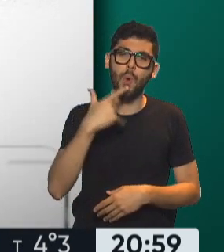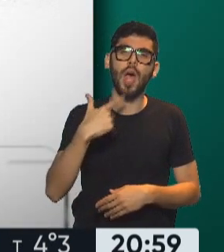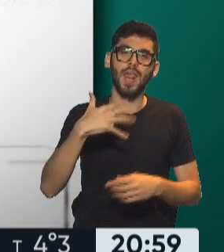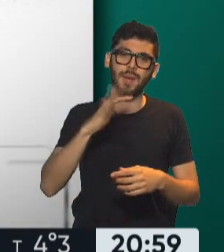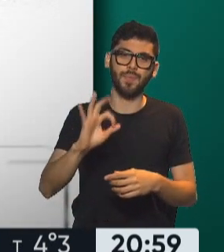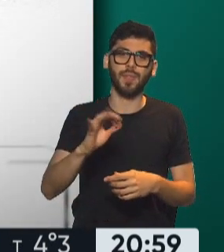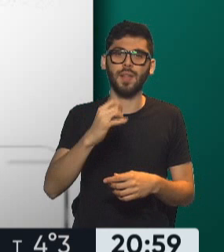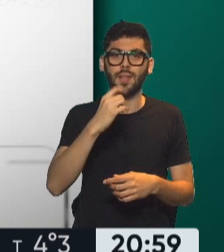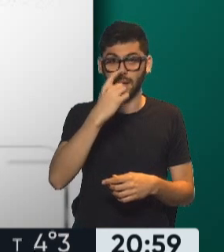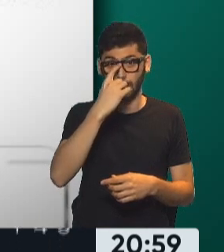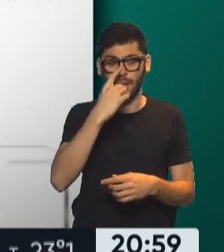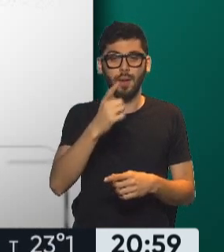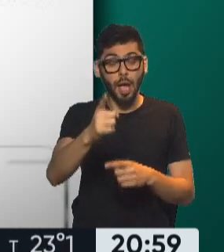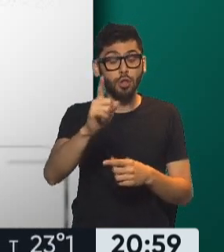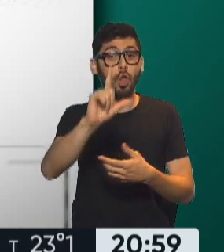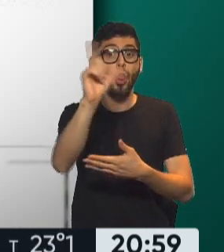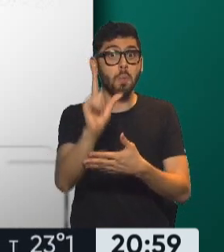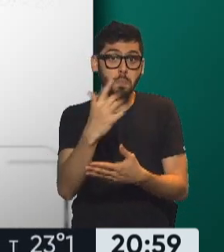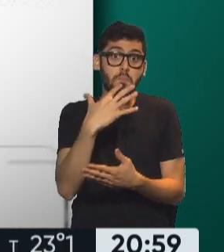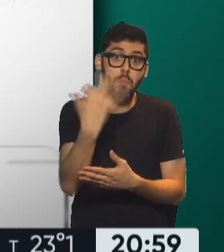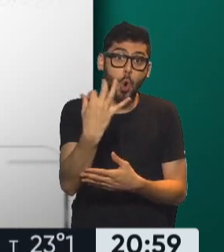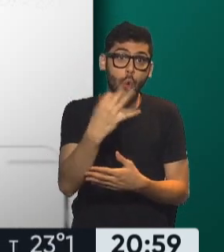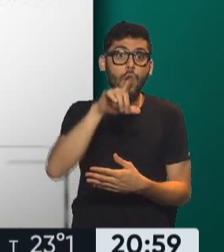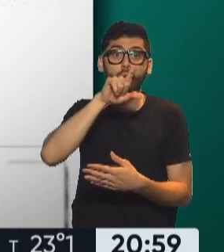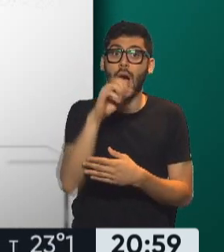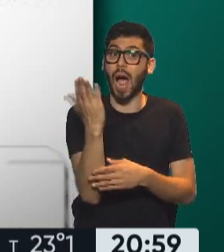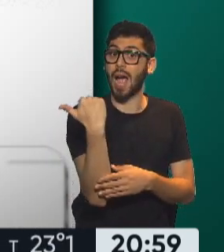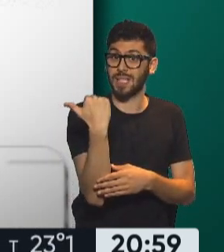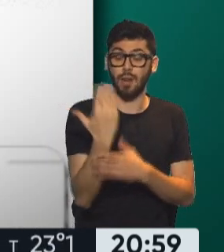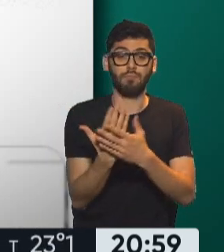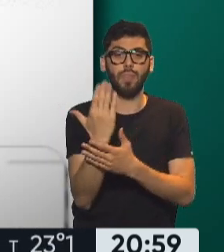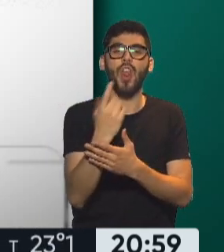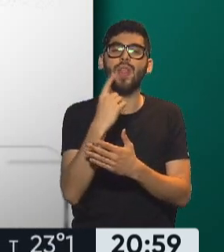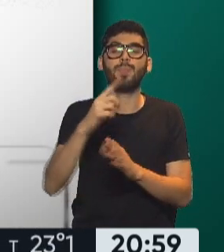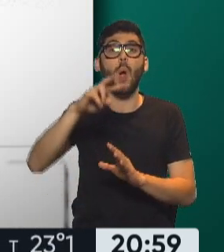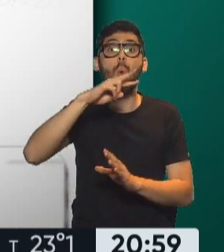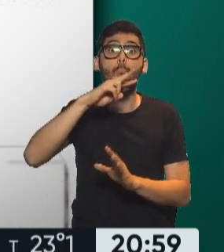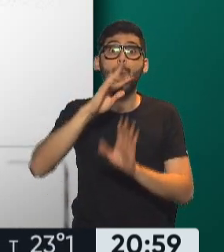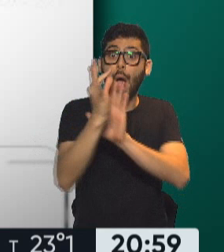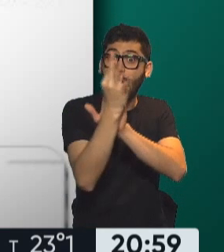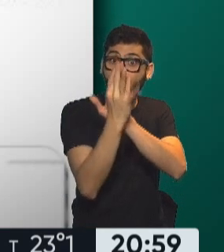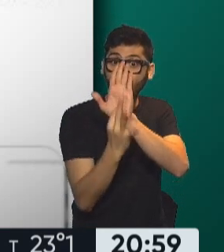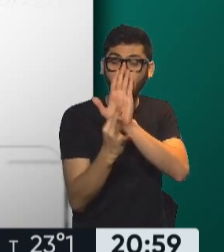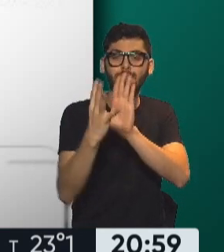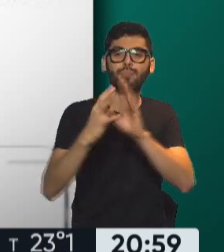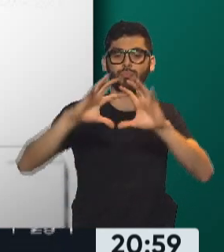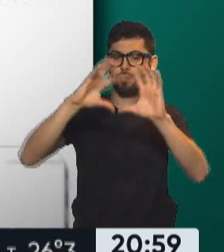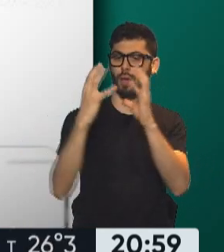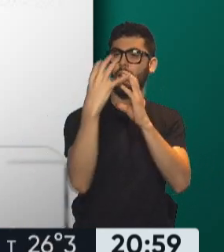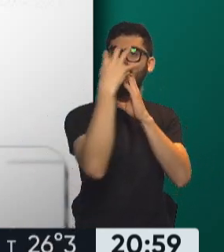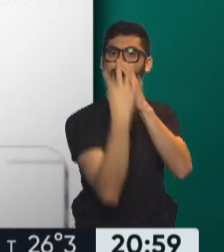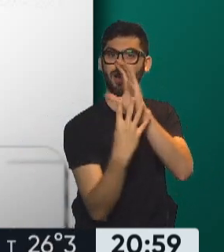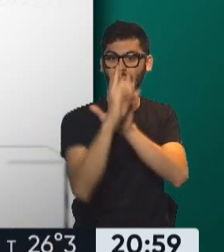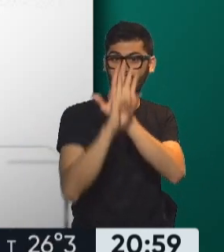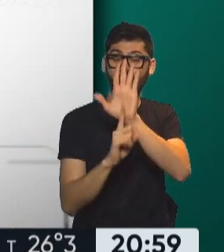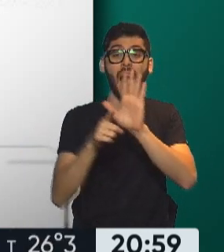La línea verde, esto es muy gráfico, está muy bueno Claro. este tuit de ayer de Filmus. La línea verde muestra el meridiano sobre el cual se acordó el